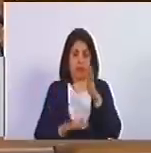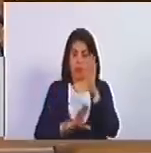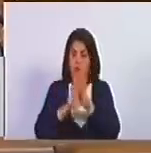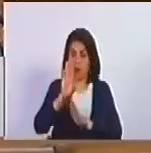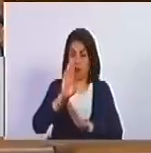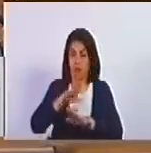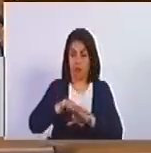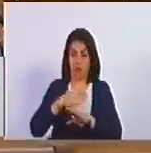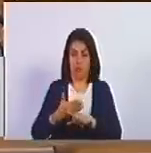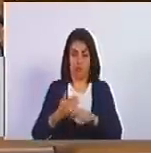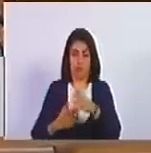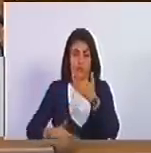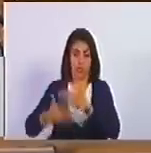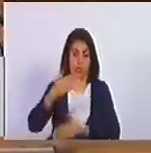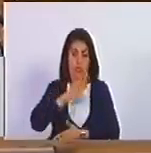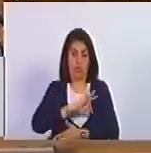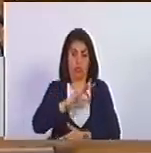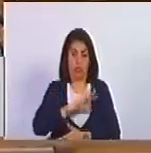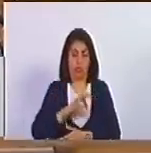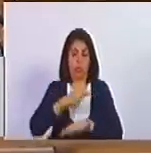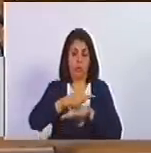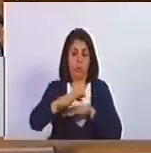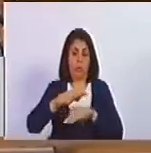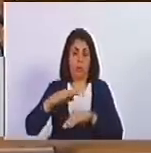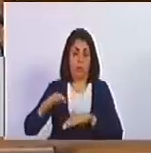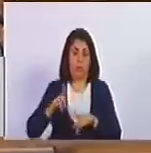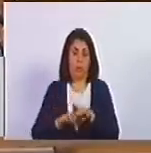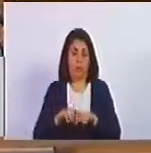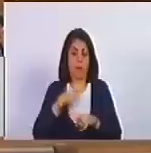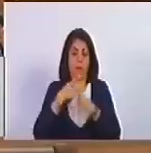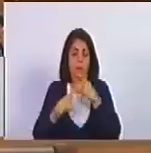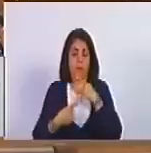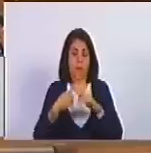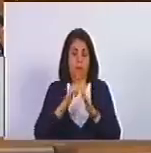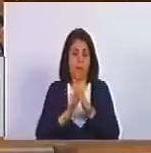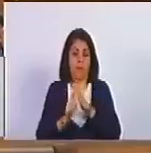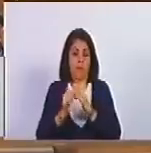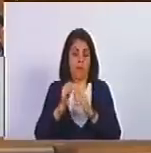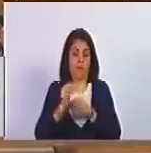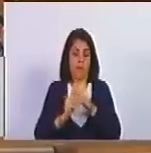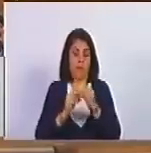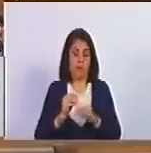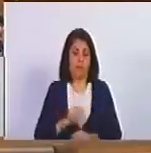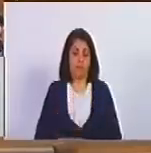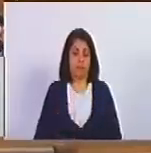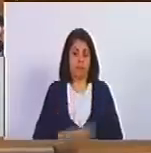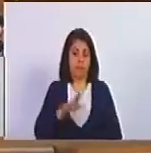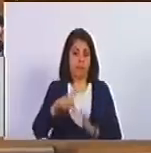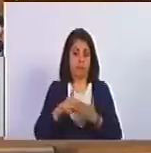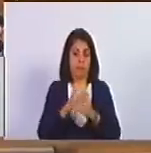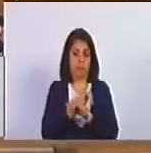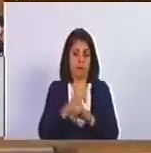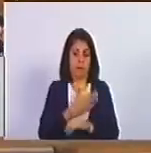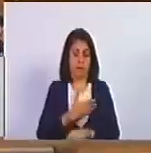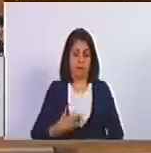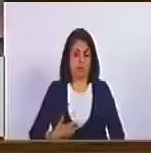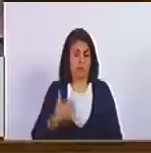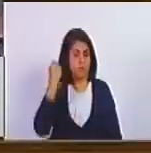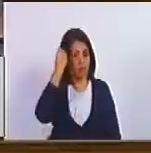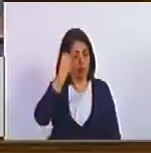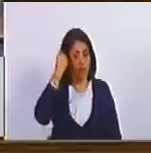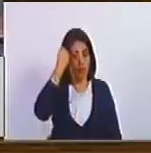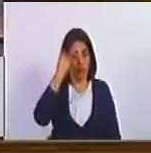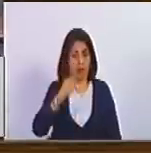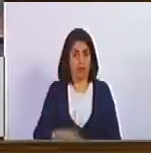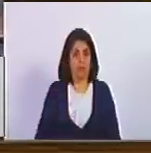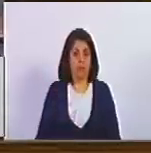desarrollo socioeconómico del municipio conforme a lo establecido en los planes de desarrollo nacional. Es todo, señor presidente. En